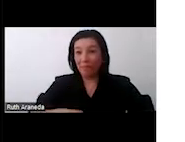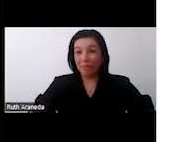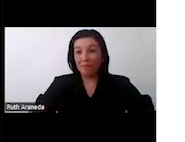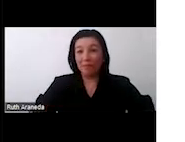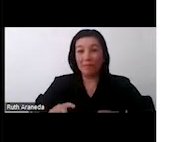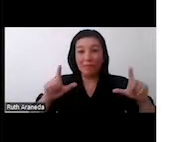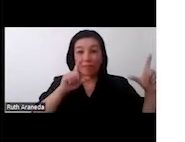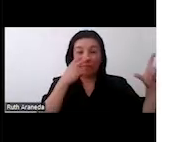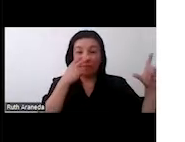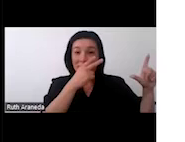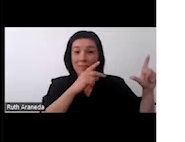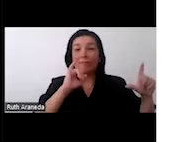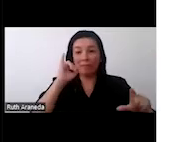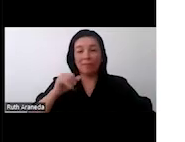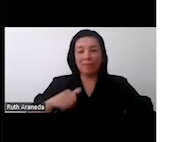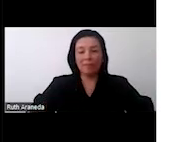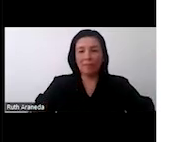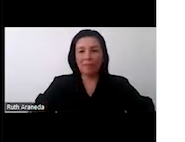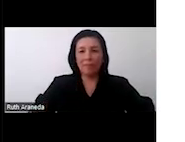la pantalla que...? Sí, súper.